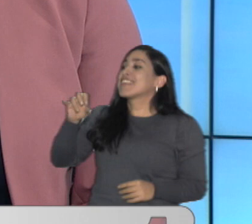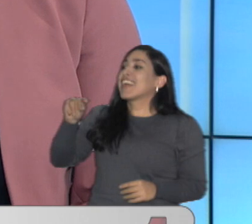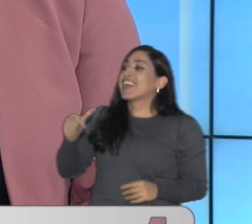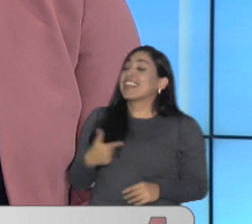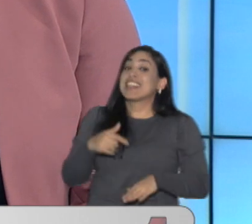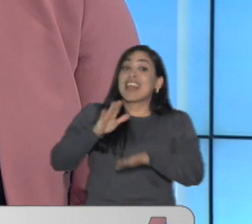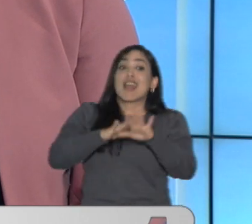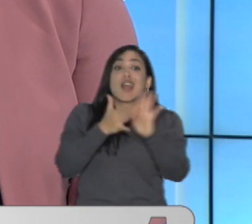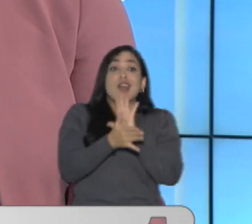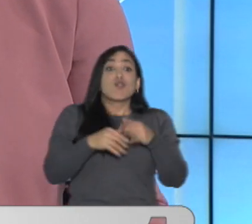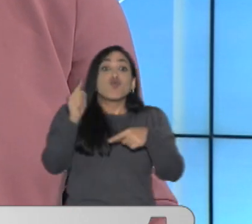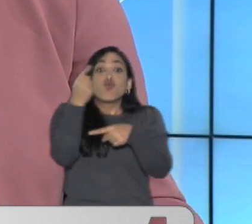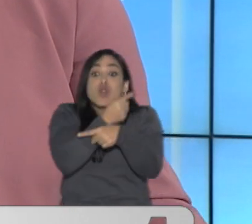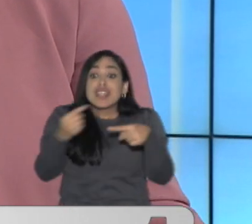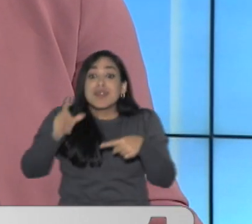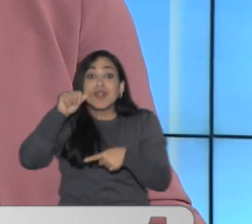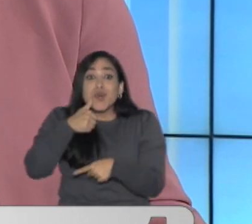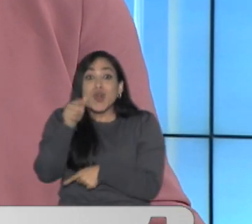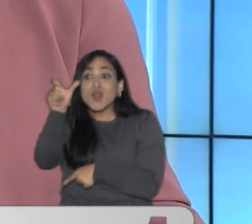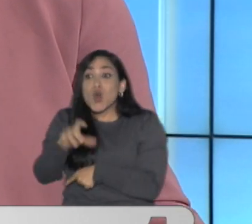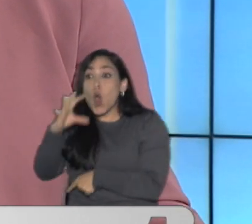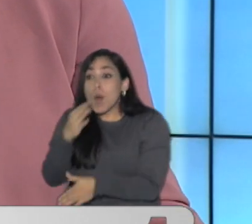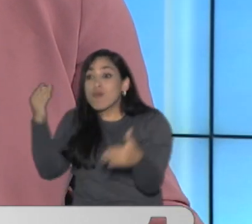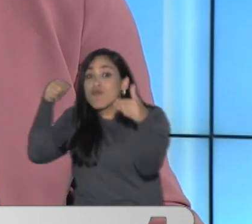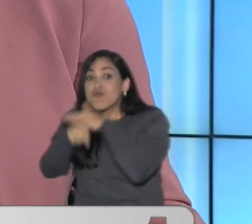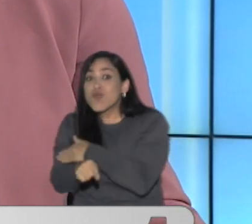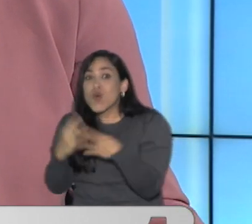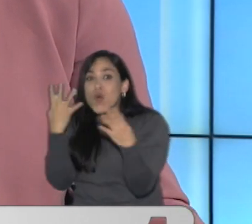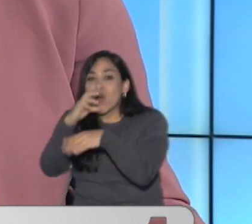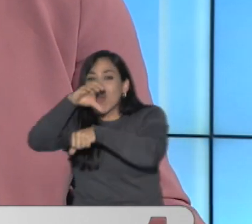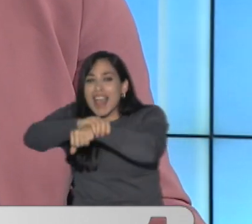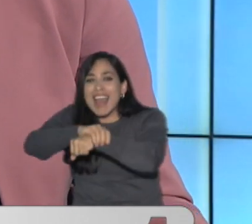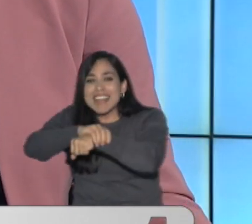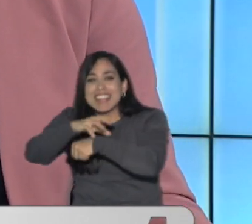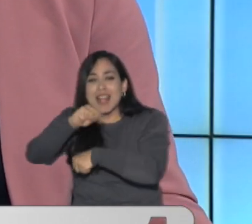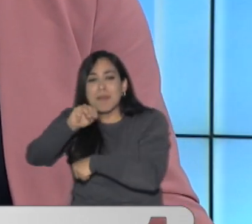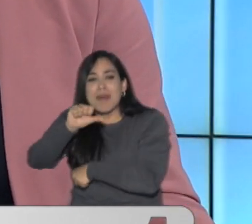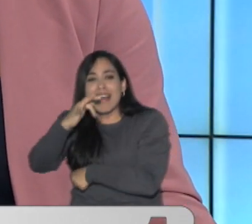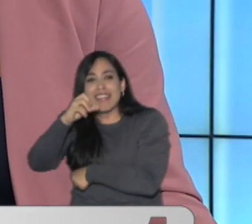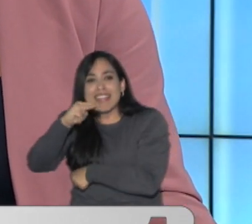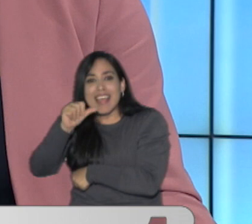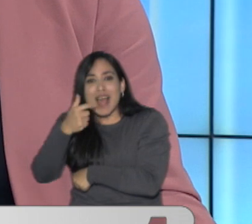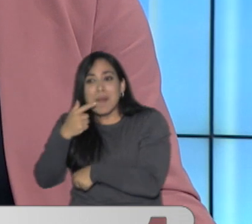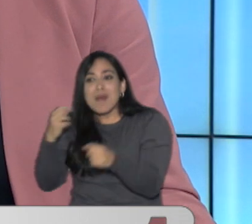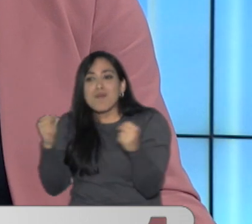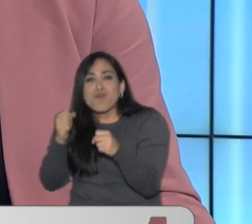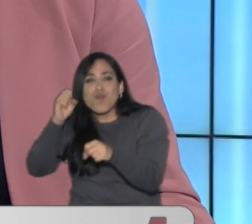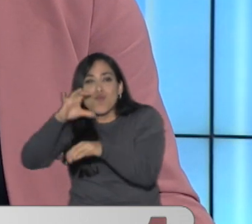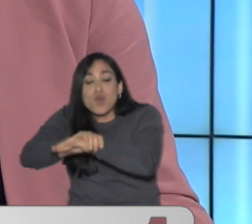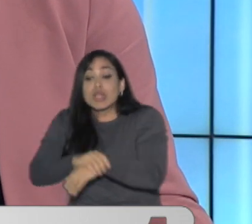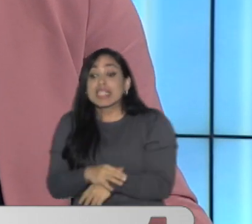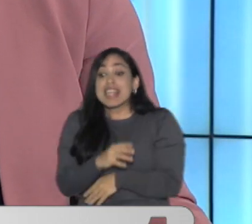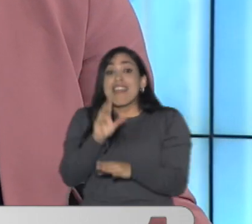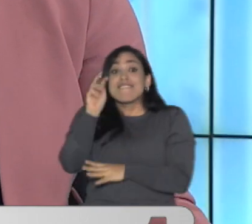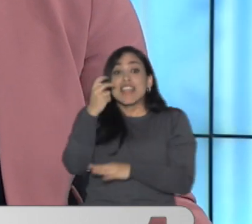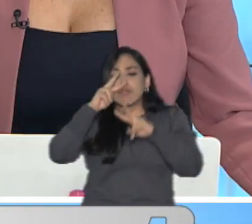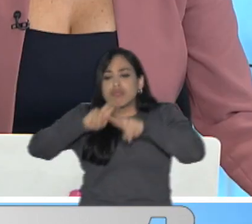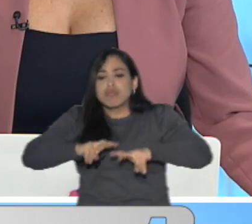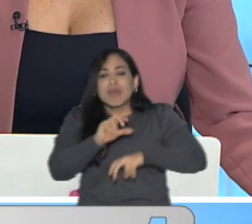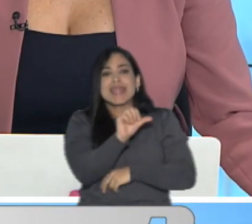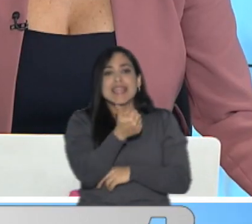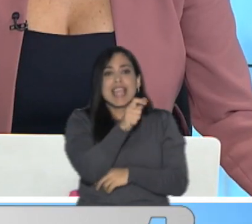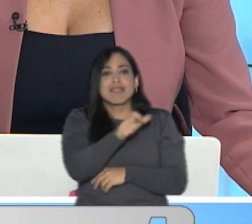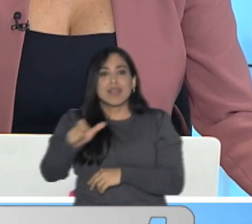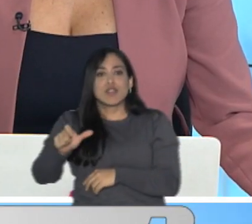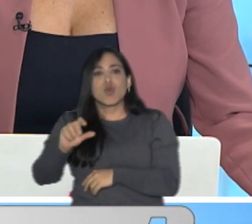Y se cumple una semana desde que alias Matamba se fugó de la cárcel, La Picota. La fiscalía investiga a 10 funcionarios del IMPEC.